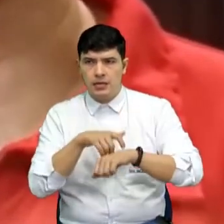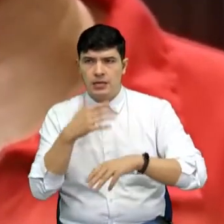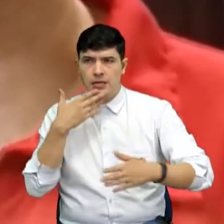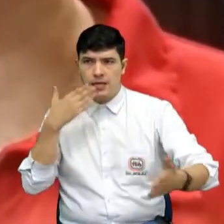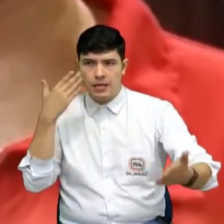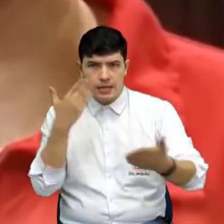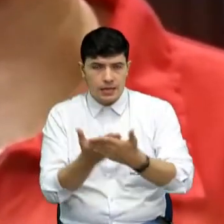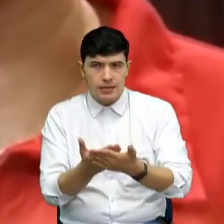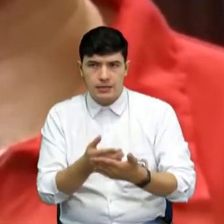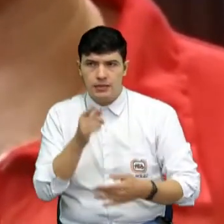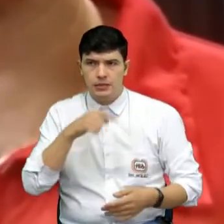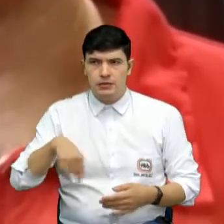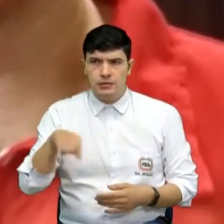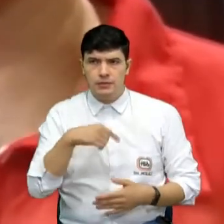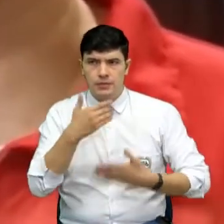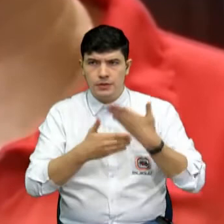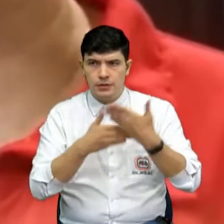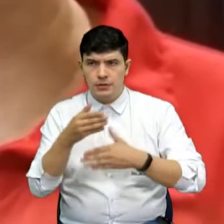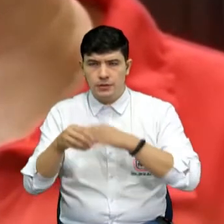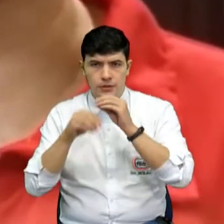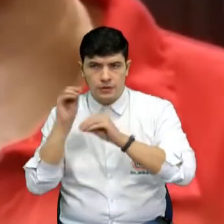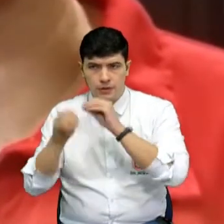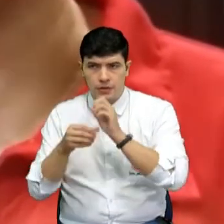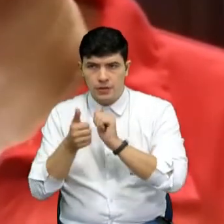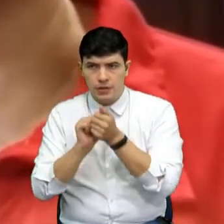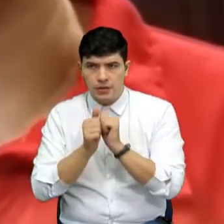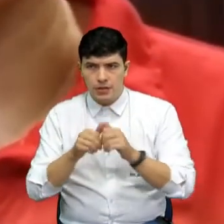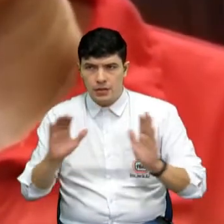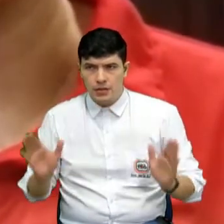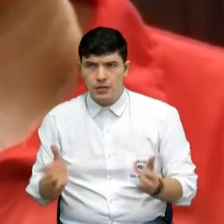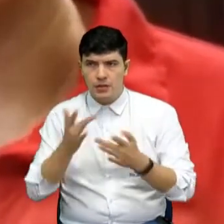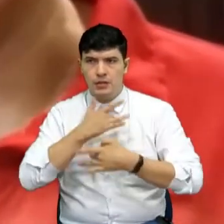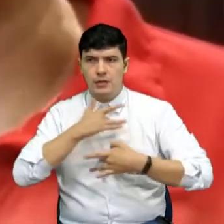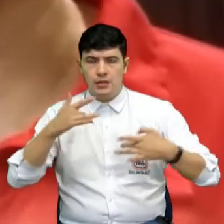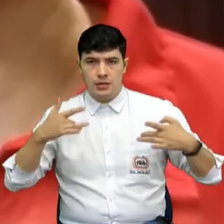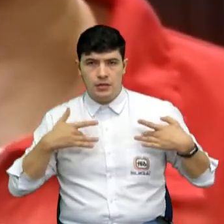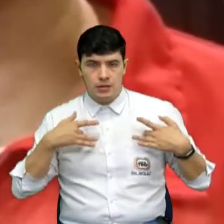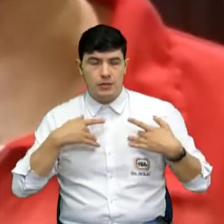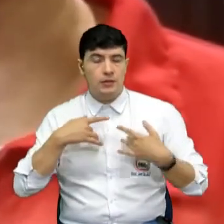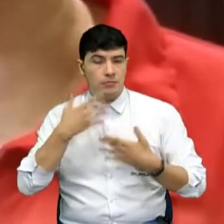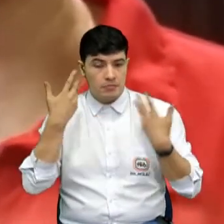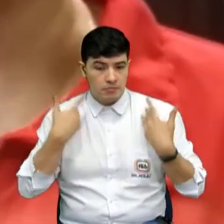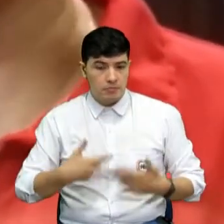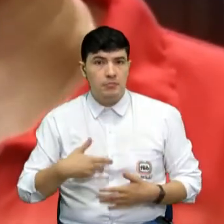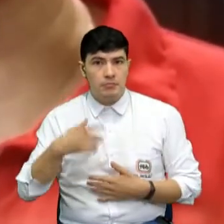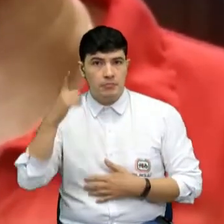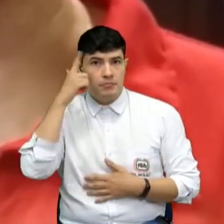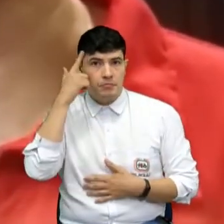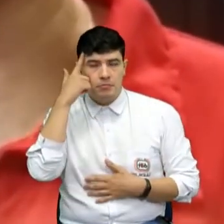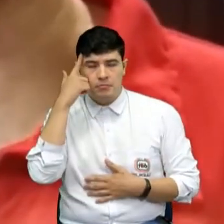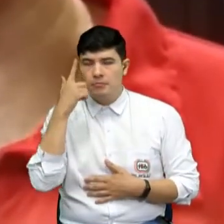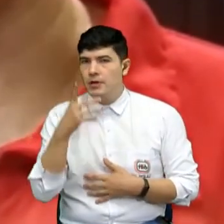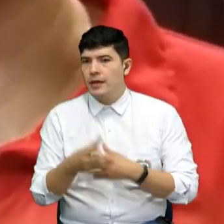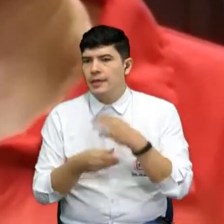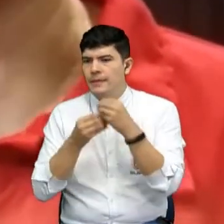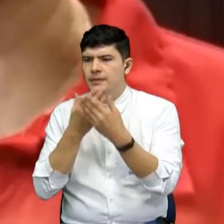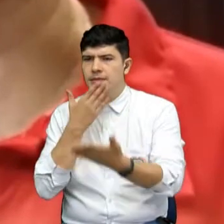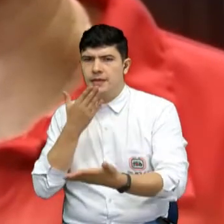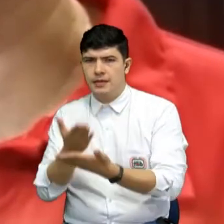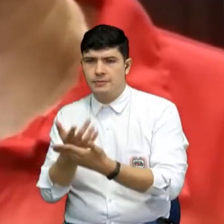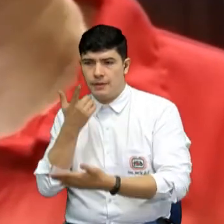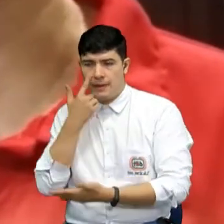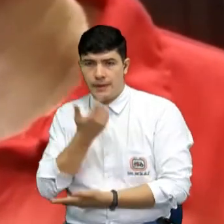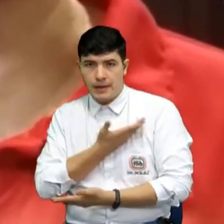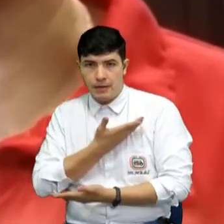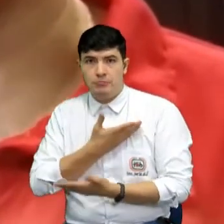Gracias por mantener su proceso deportivo, aportando así a su salud física y mental. Además, quiero agradecerles por incluir a los padres de familia en